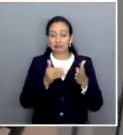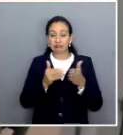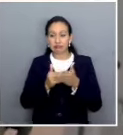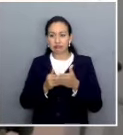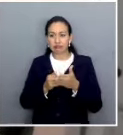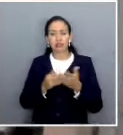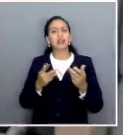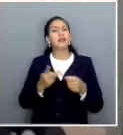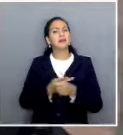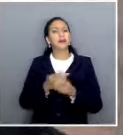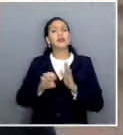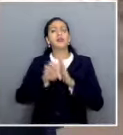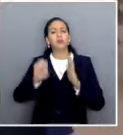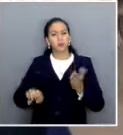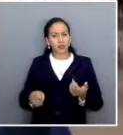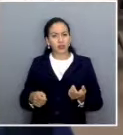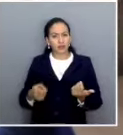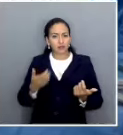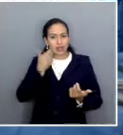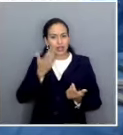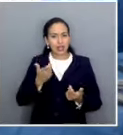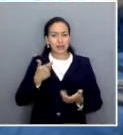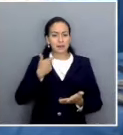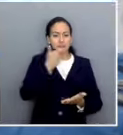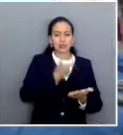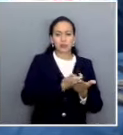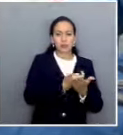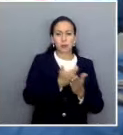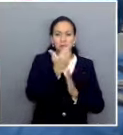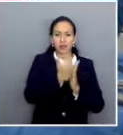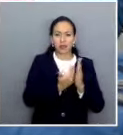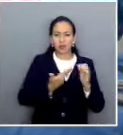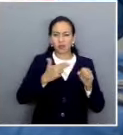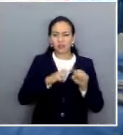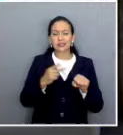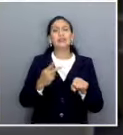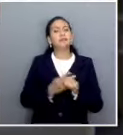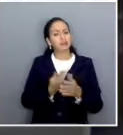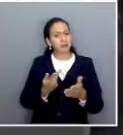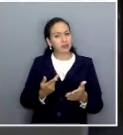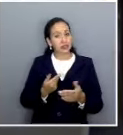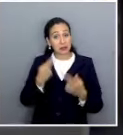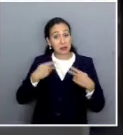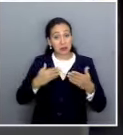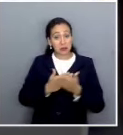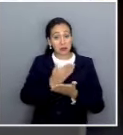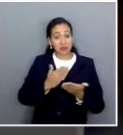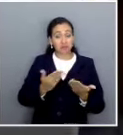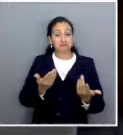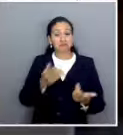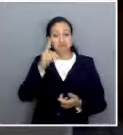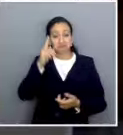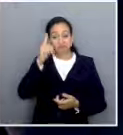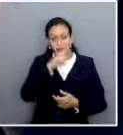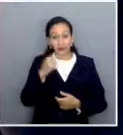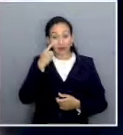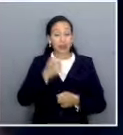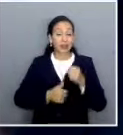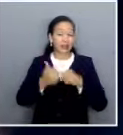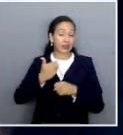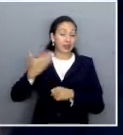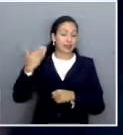sean reducidas. Indicaron que refleja un problema que afecta a la Constitución desde hace varias décadas, que es la inclusión de